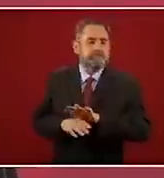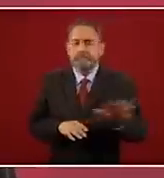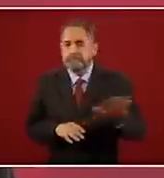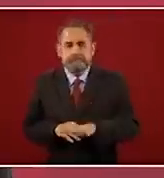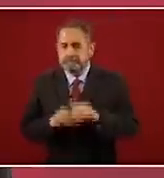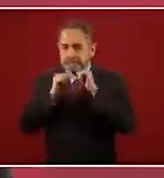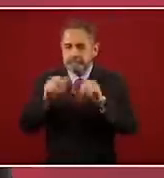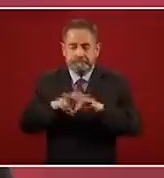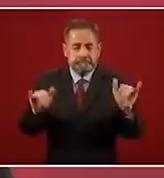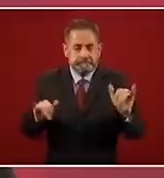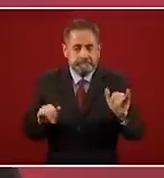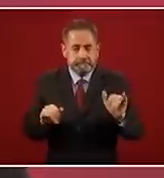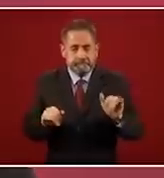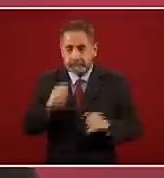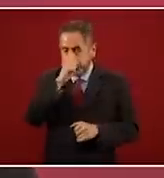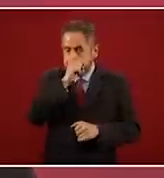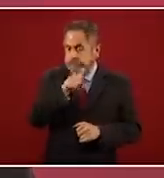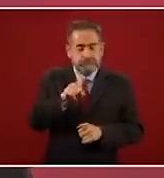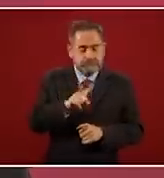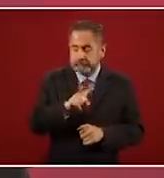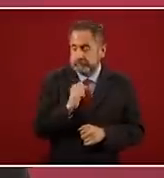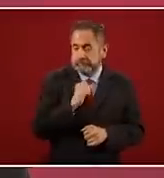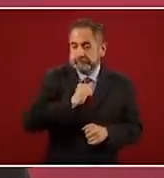ni funcionan las influencias.